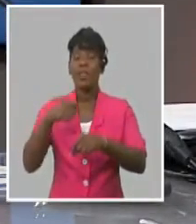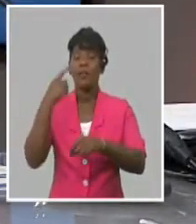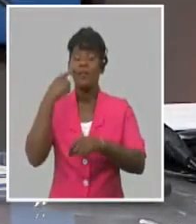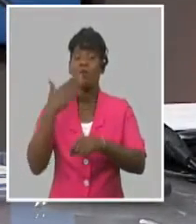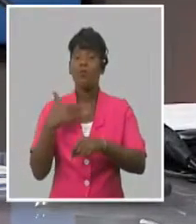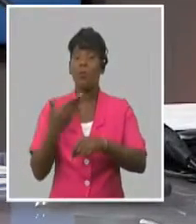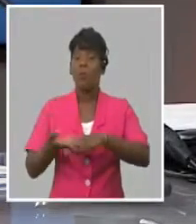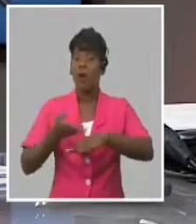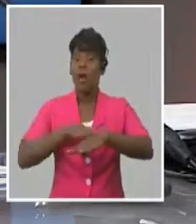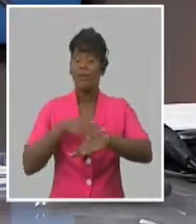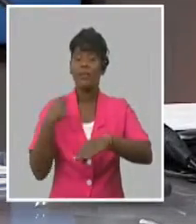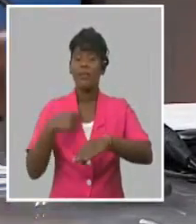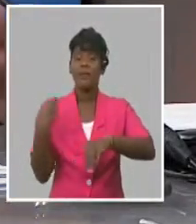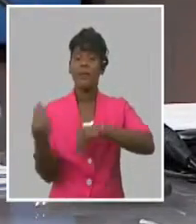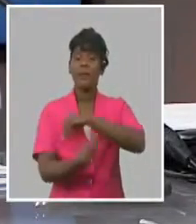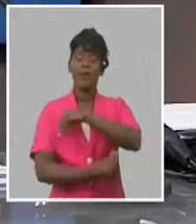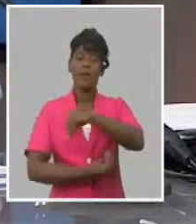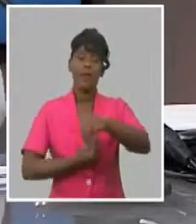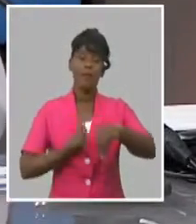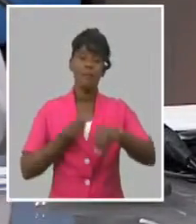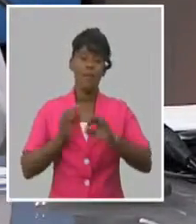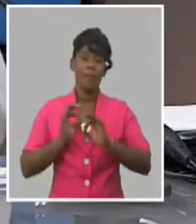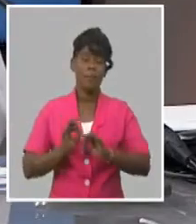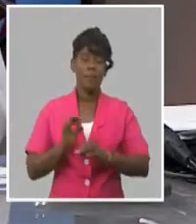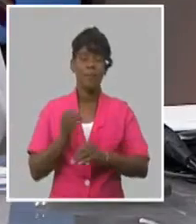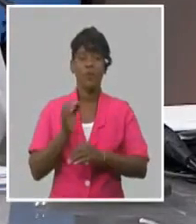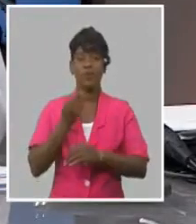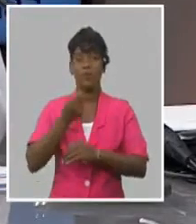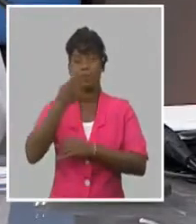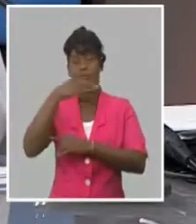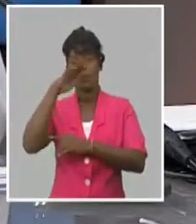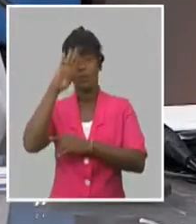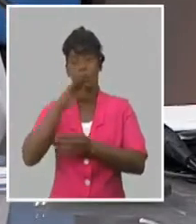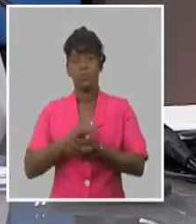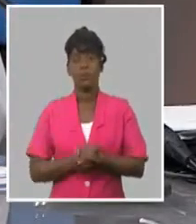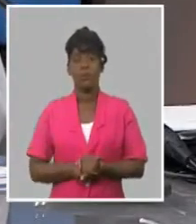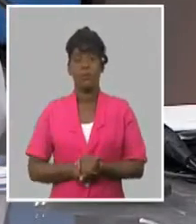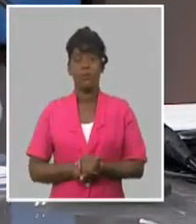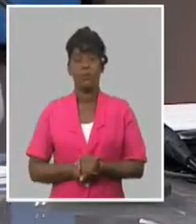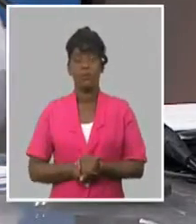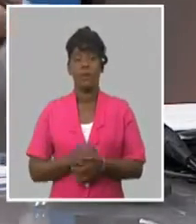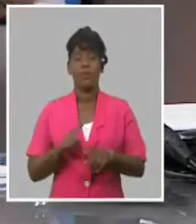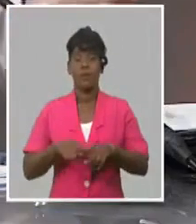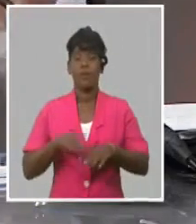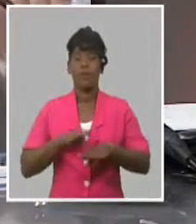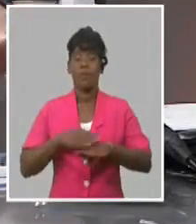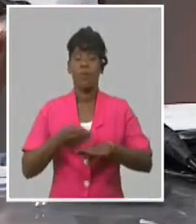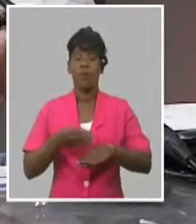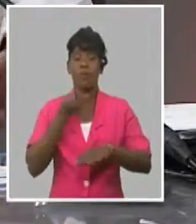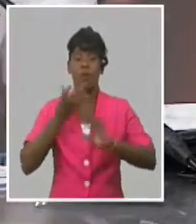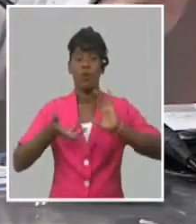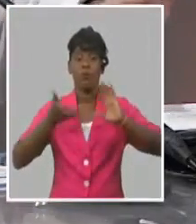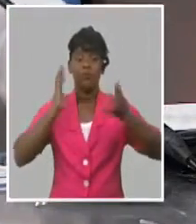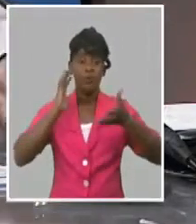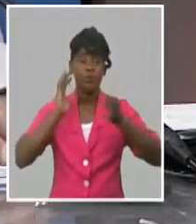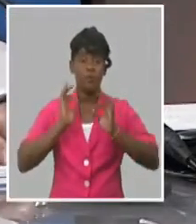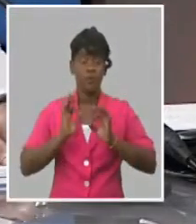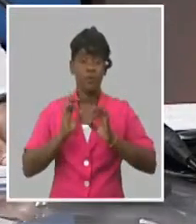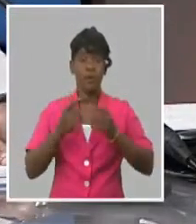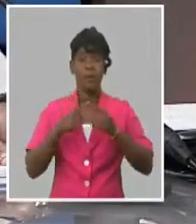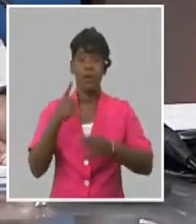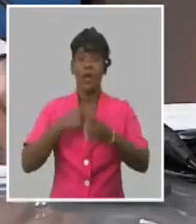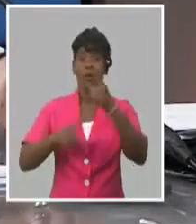tipo cambio le trae muchas distorsiones. Por un lado puede beneficiar a